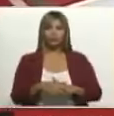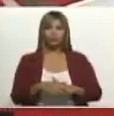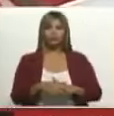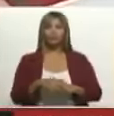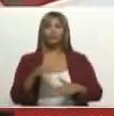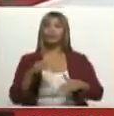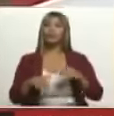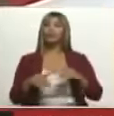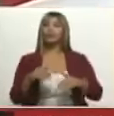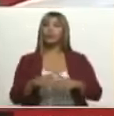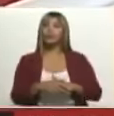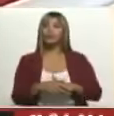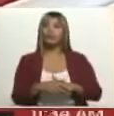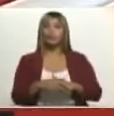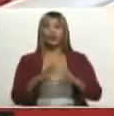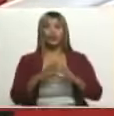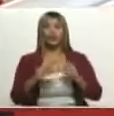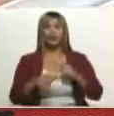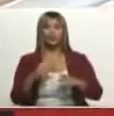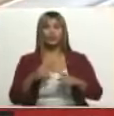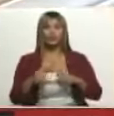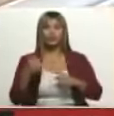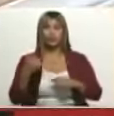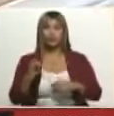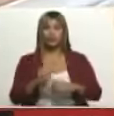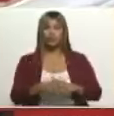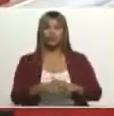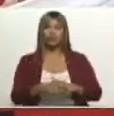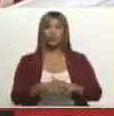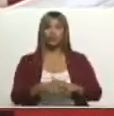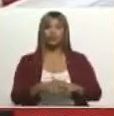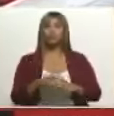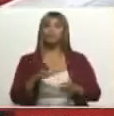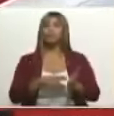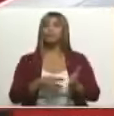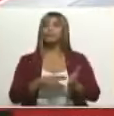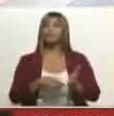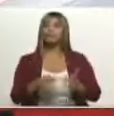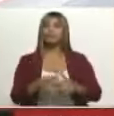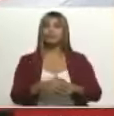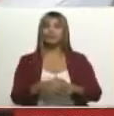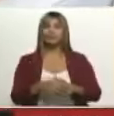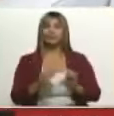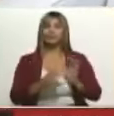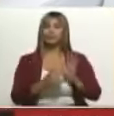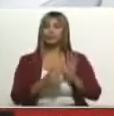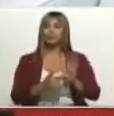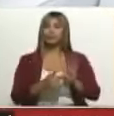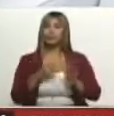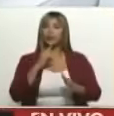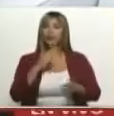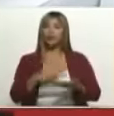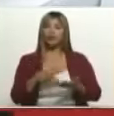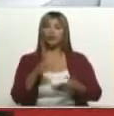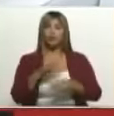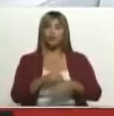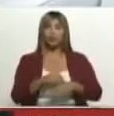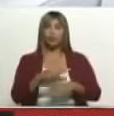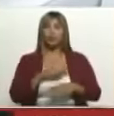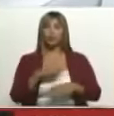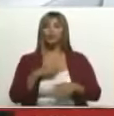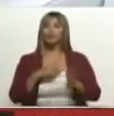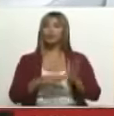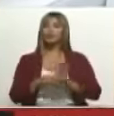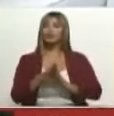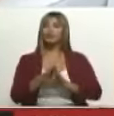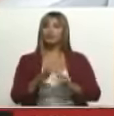electorales, de fraudes de todo tipo que han habido e intentan plasmar en la realidad nacional. Nosotros vamos ahí